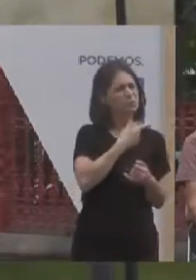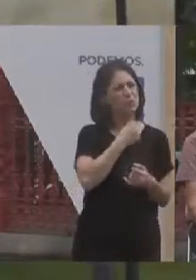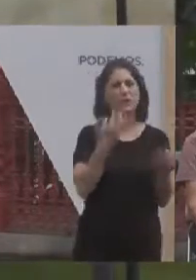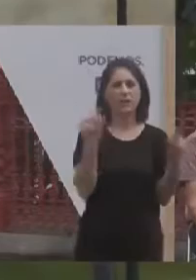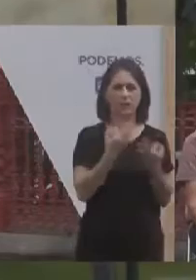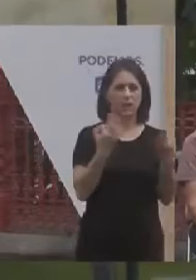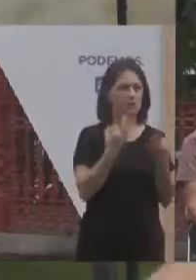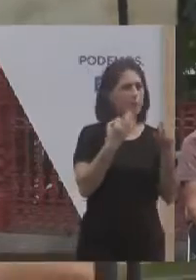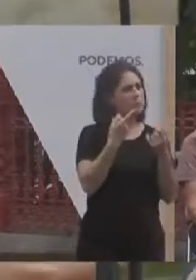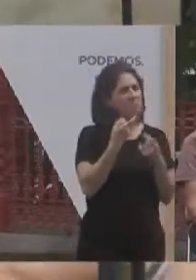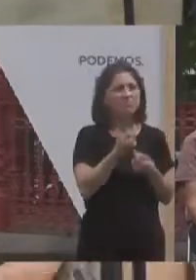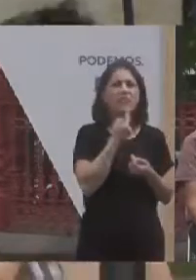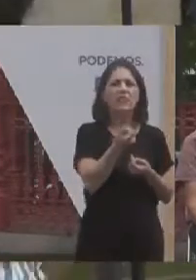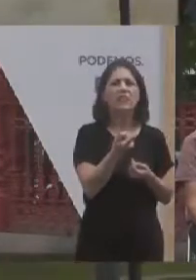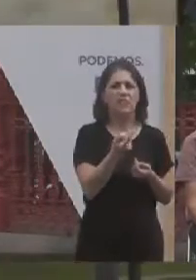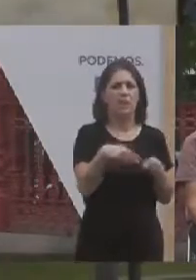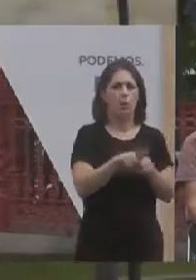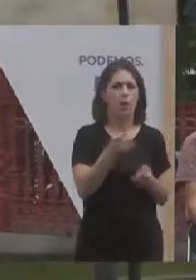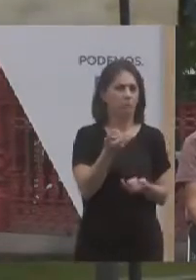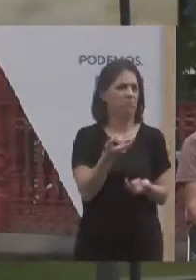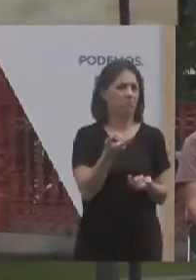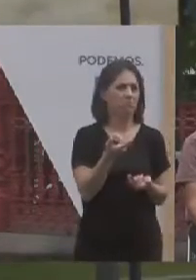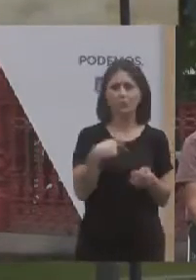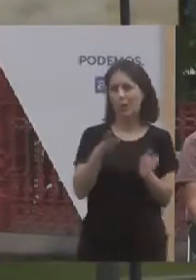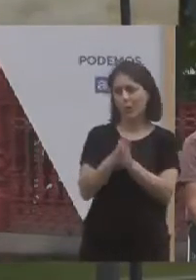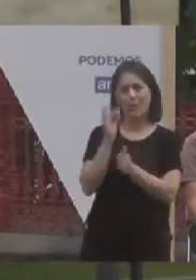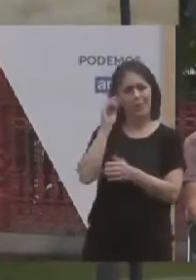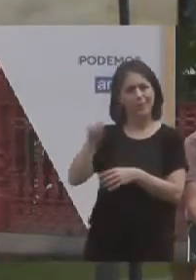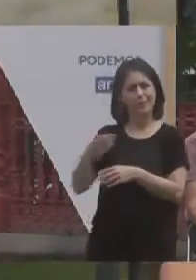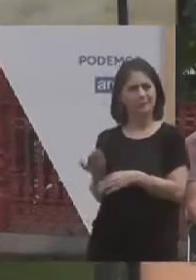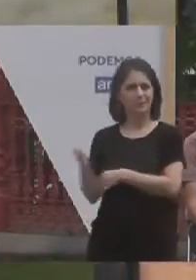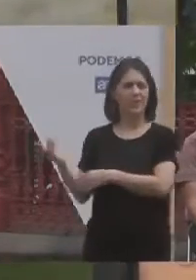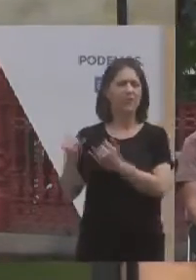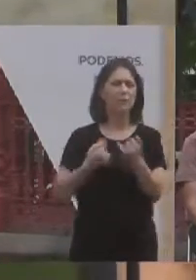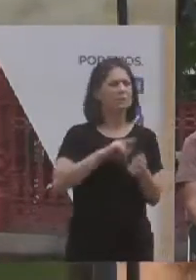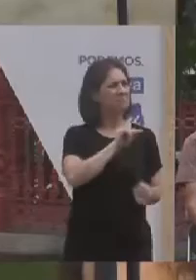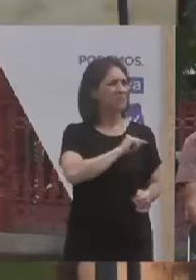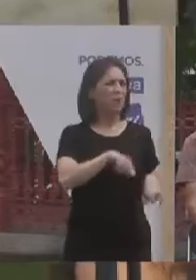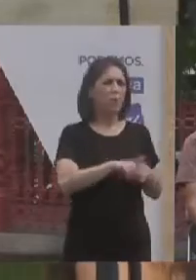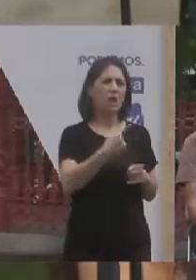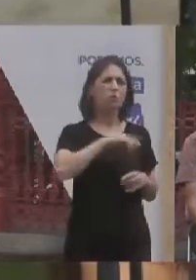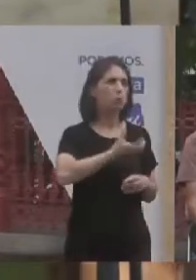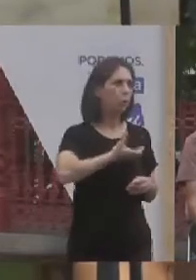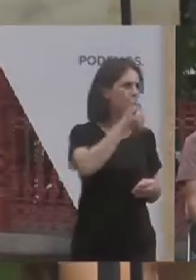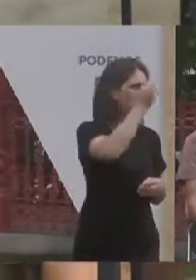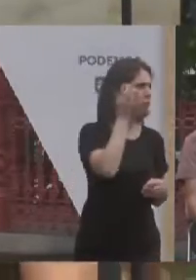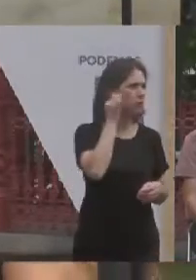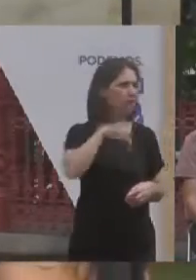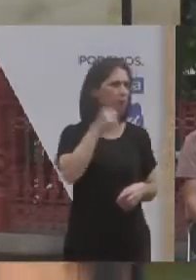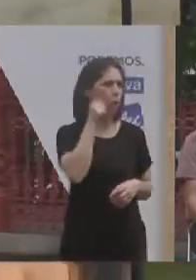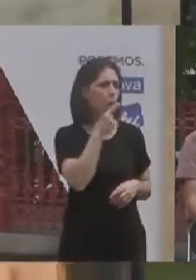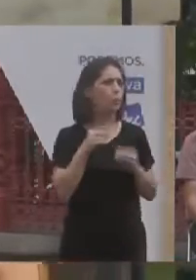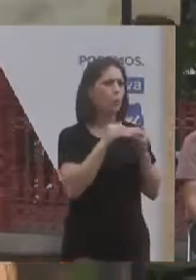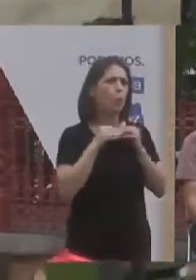gustaríame transmitirvos e dar paso así ás compañeras cal é a sensación que temos os concelleiros e as concelleiras de Ourense en